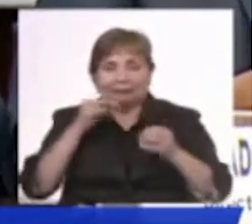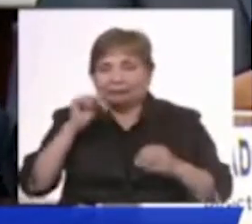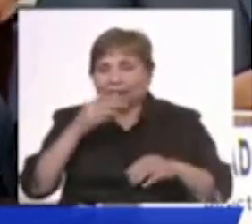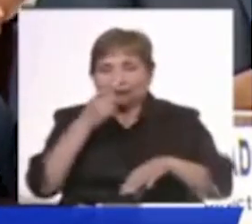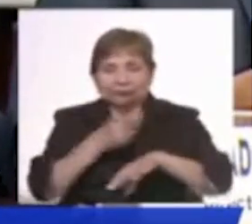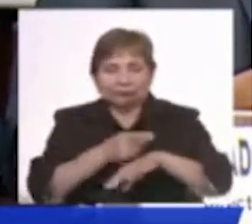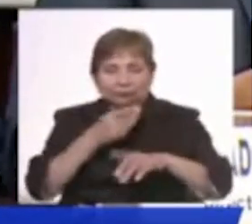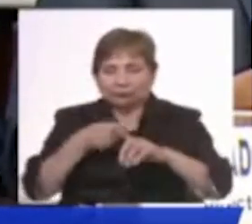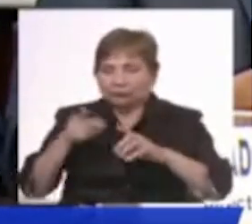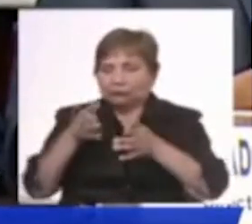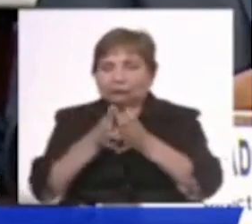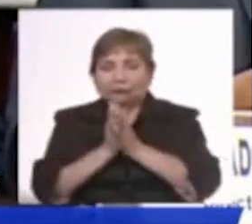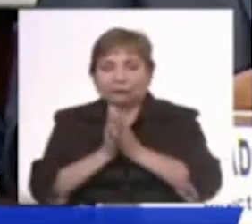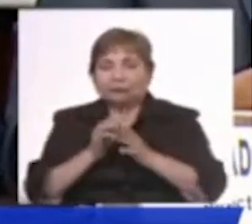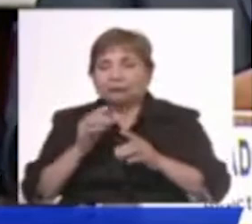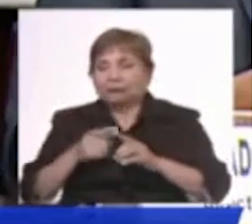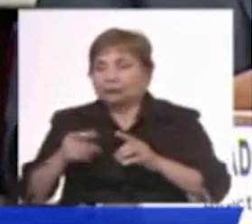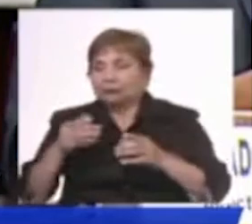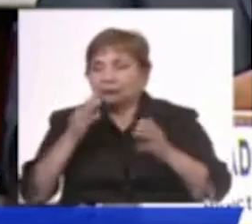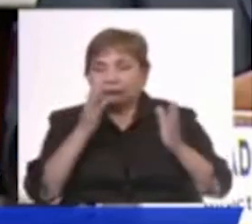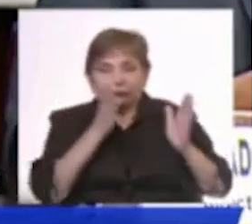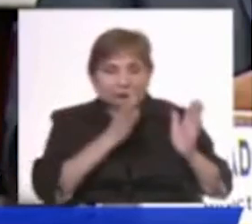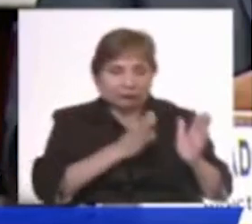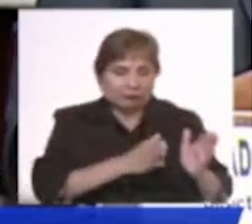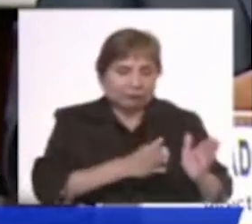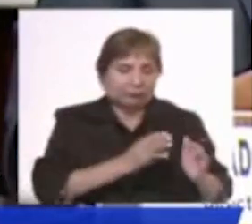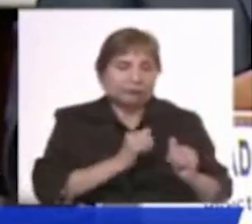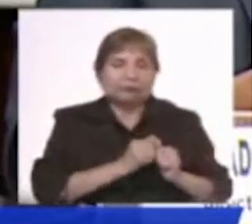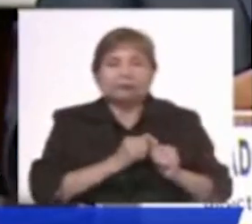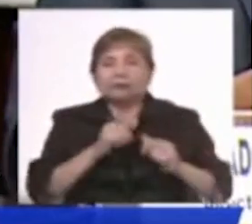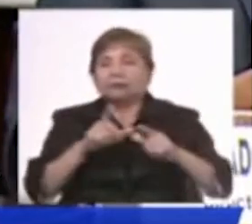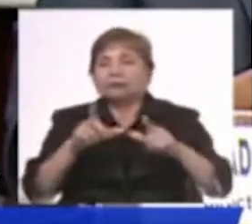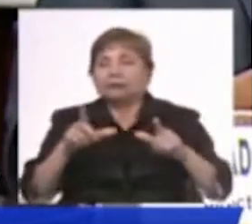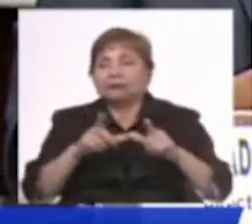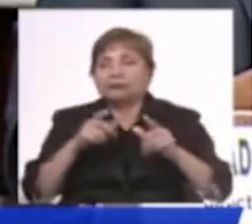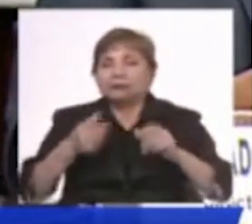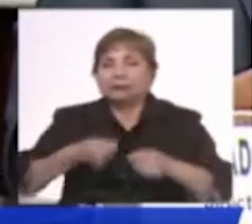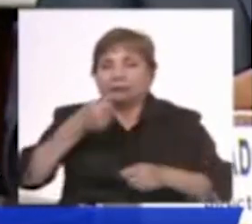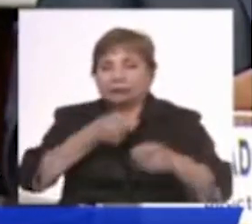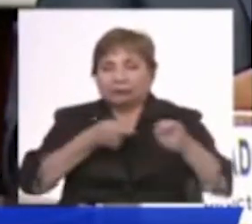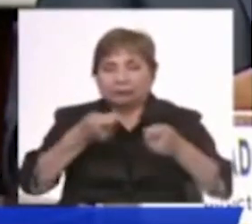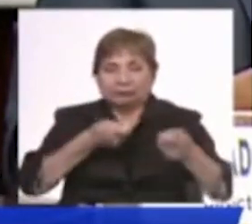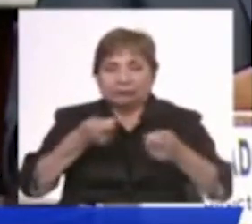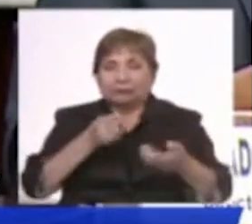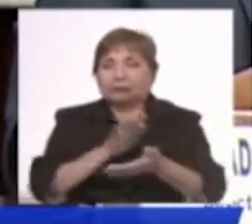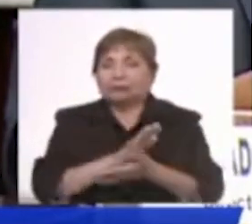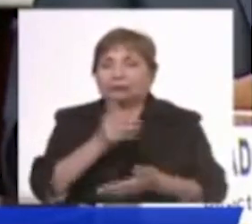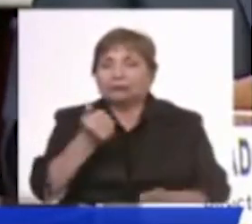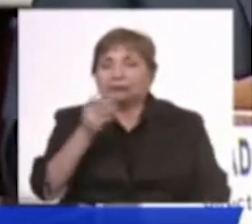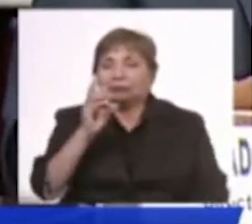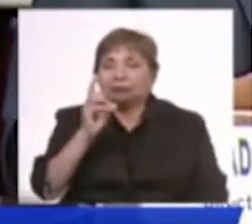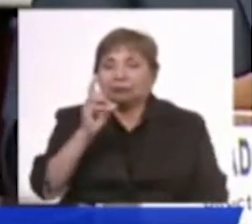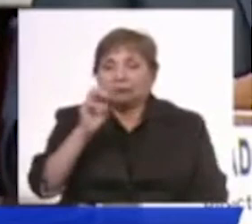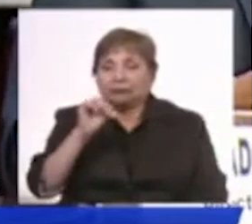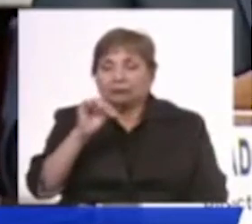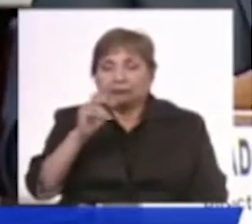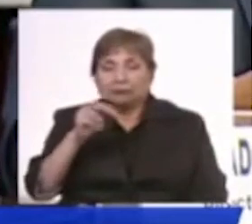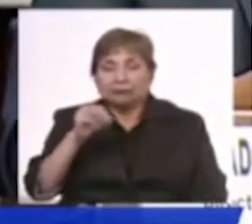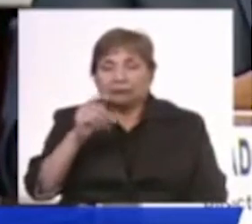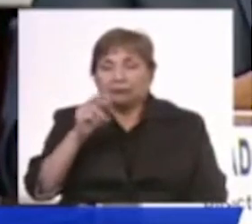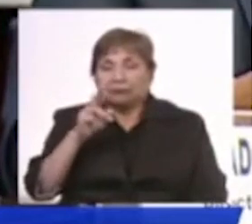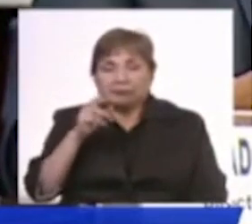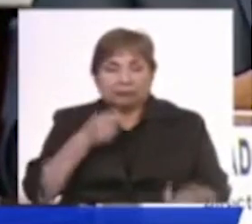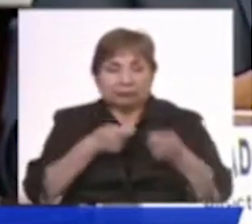mociones, pedidos, etcétera. Y tiene otro lugar que se llama Dirección General de Administración. Dentro de esta Dirección